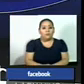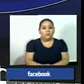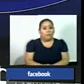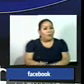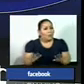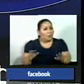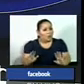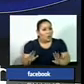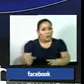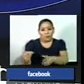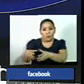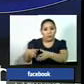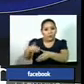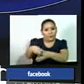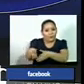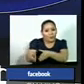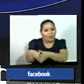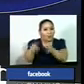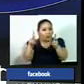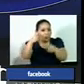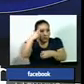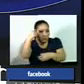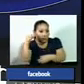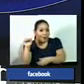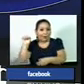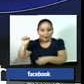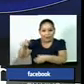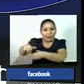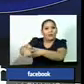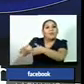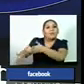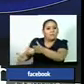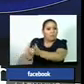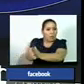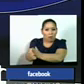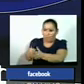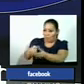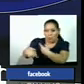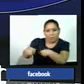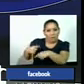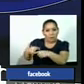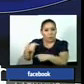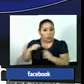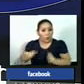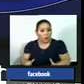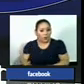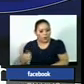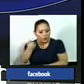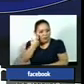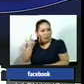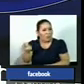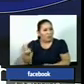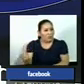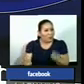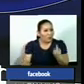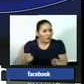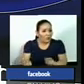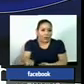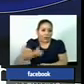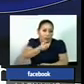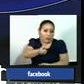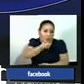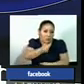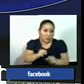Pero los diputados de la Comisión Política se reunieron en la Asamblea Legislativa sin representantes del gobierno. Conozcamos a continuación cuáles fueron